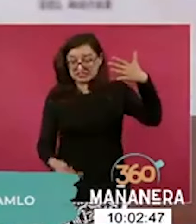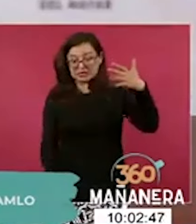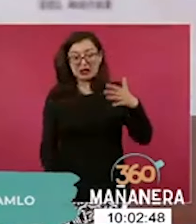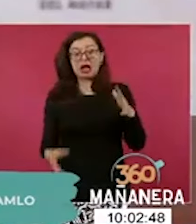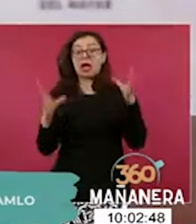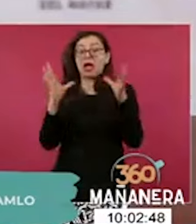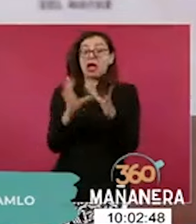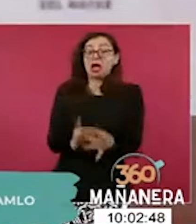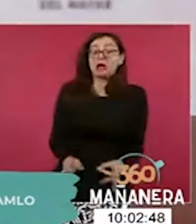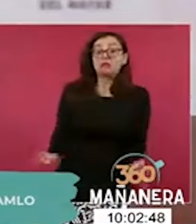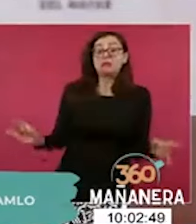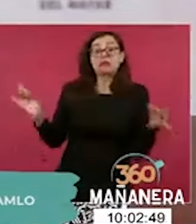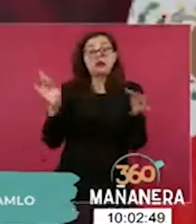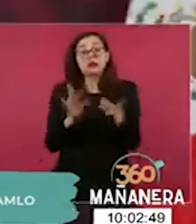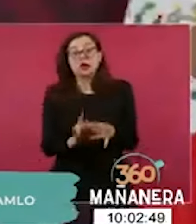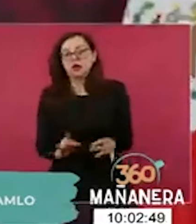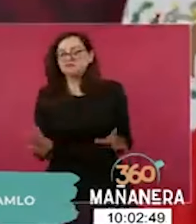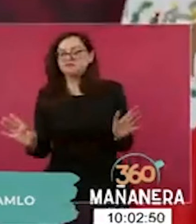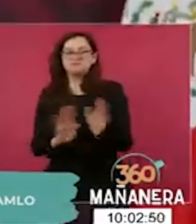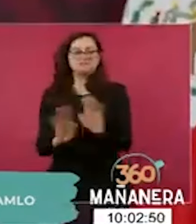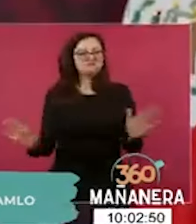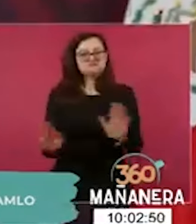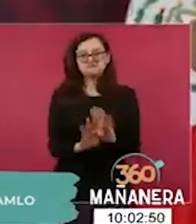preámbulos, sin justificar,